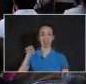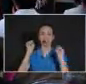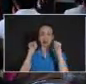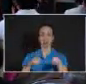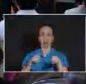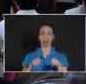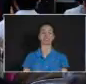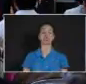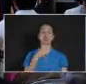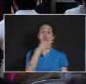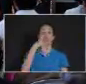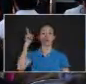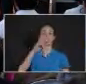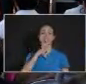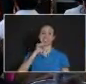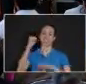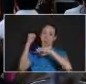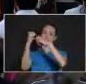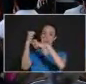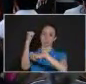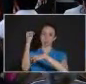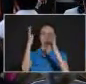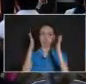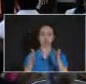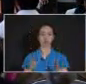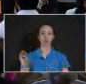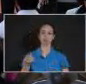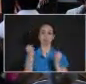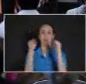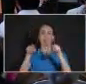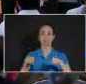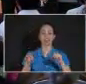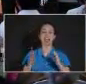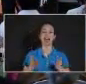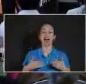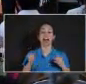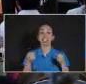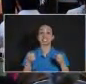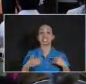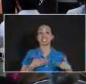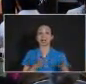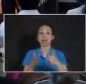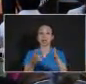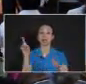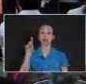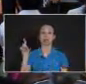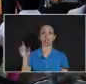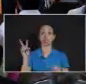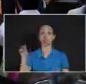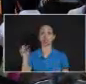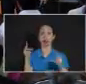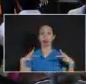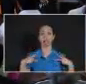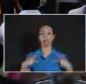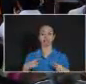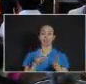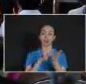un Dios poderoso que puede hacer sendas donde no las hay. Amén. Gloria a